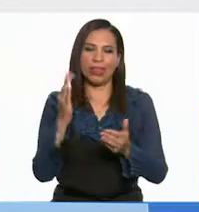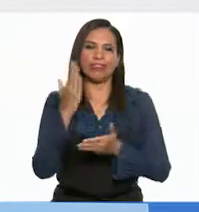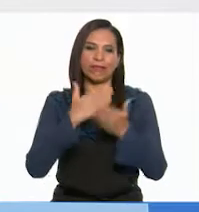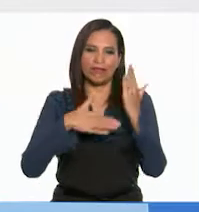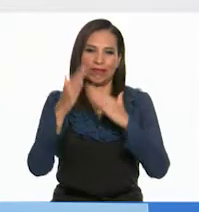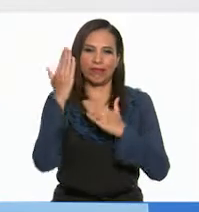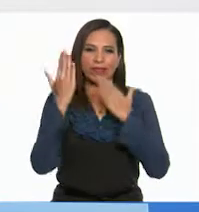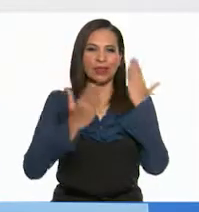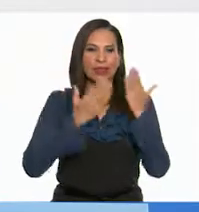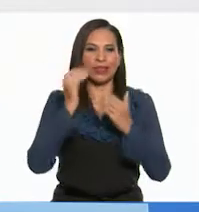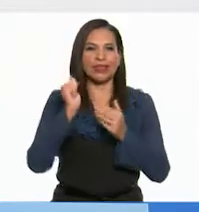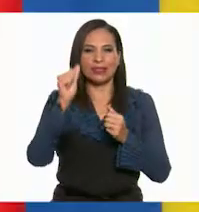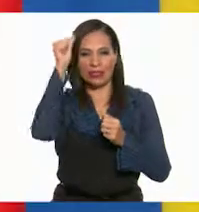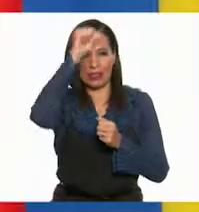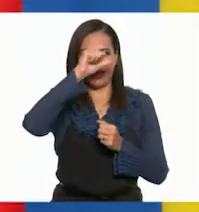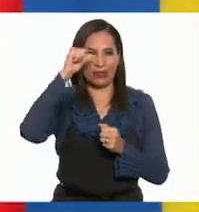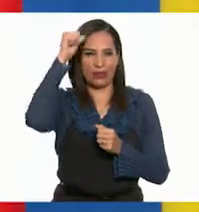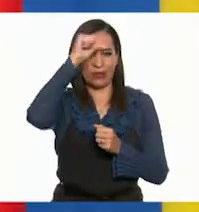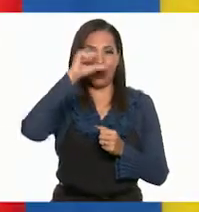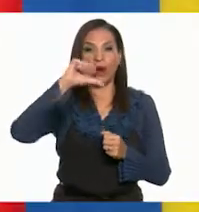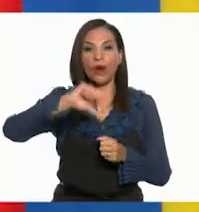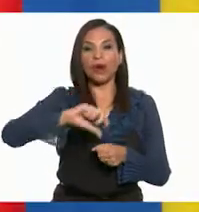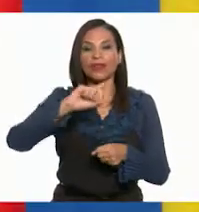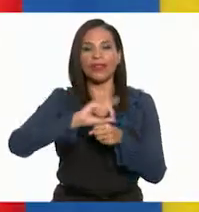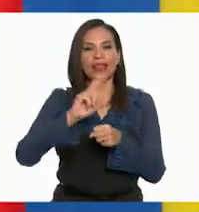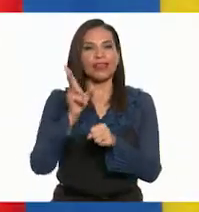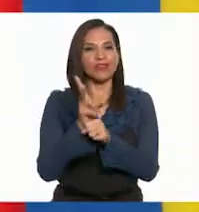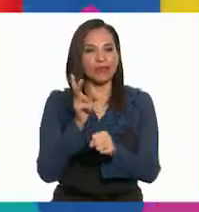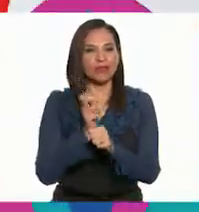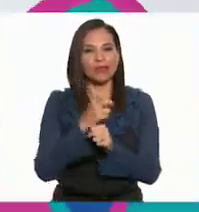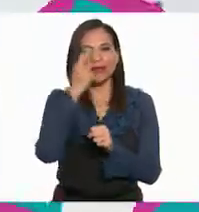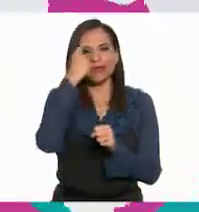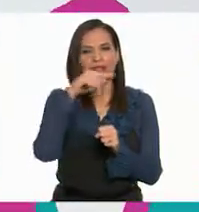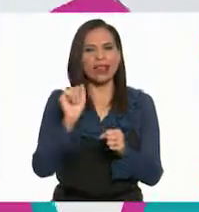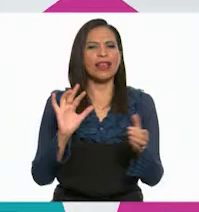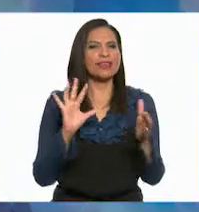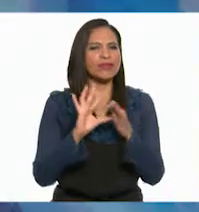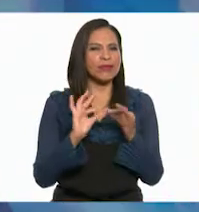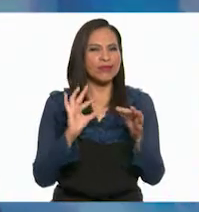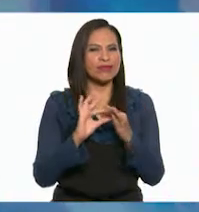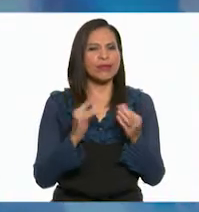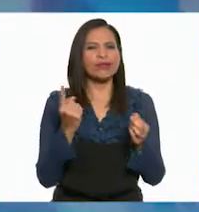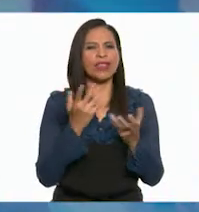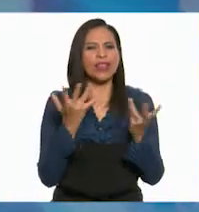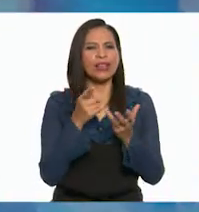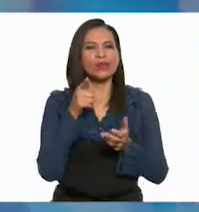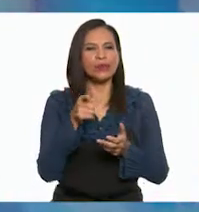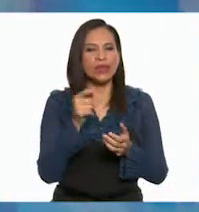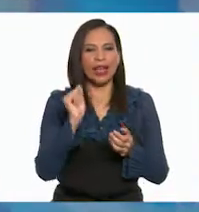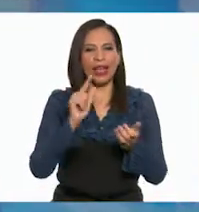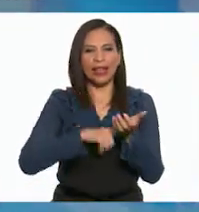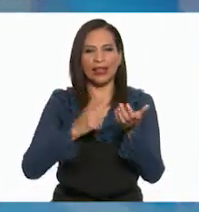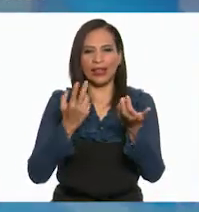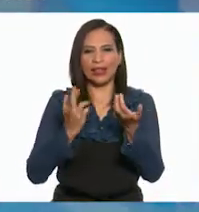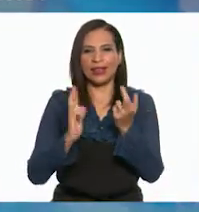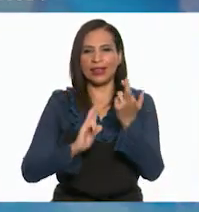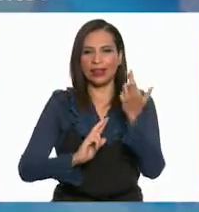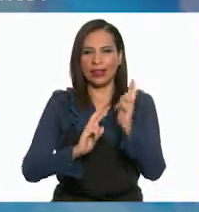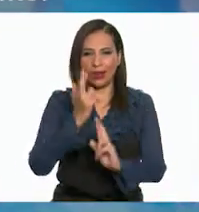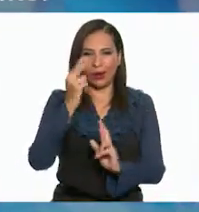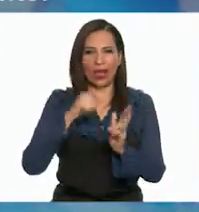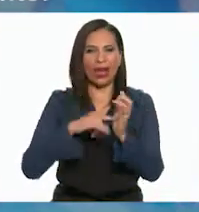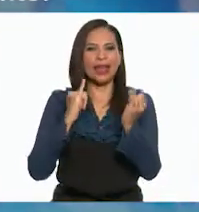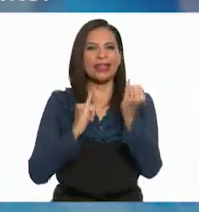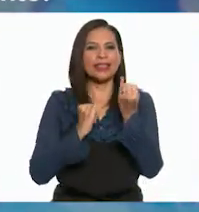sacerdote. El día de hoy lo invitamos para que nos cuente qué hizo usted en la Revolución de